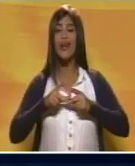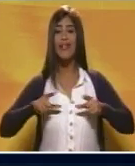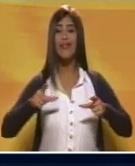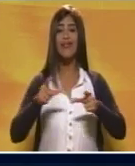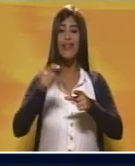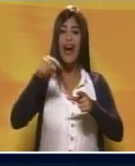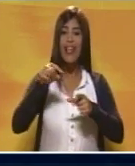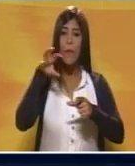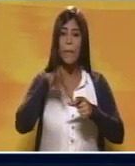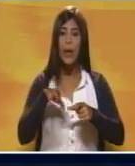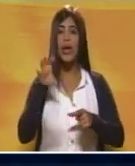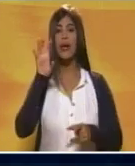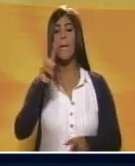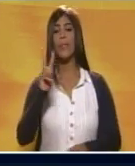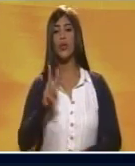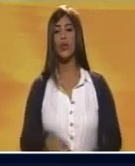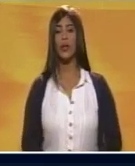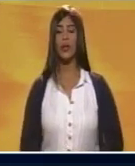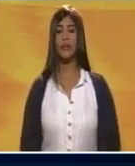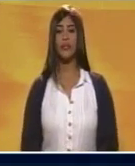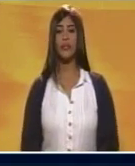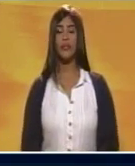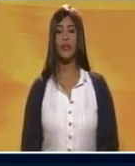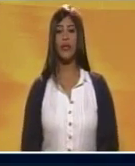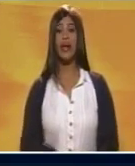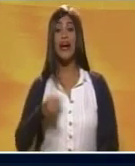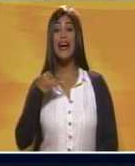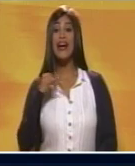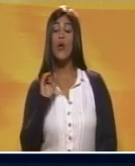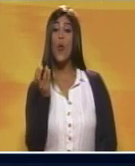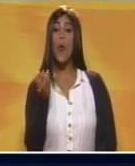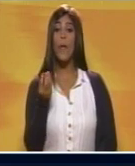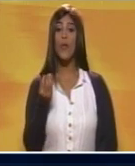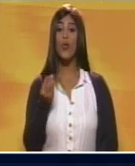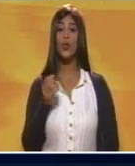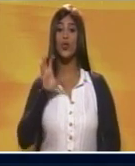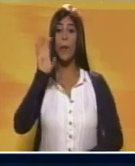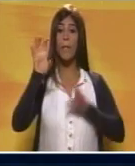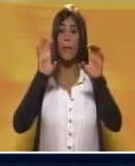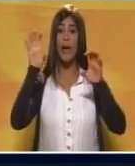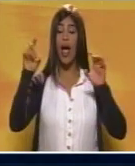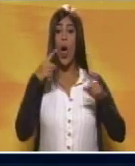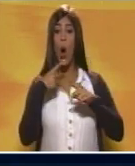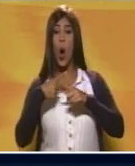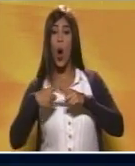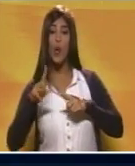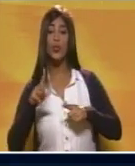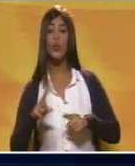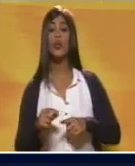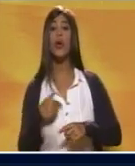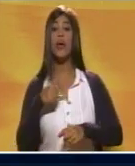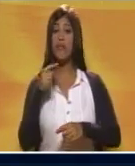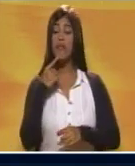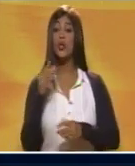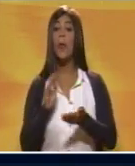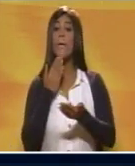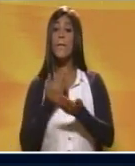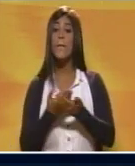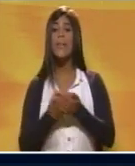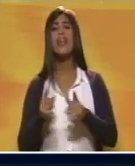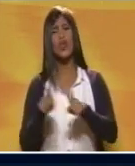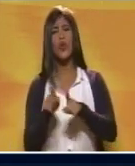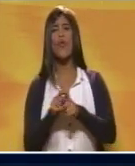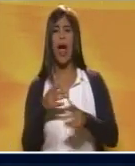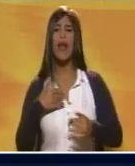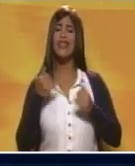de Venezuela. Hay muchos países en esta región que están solicitando lo